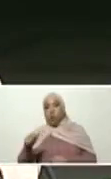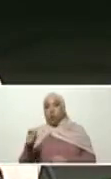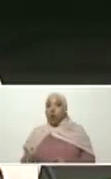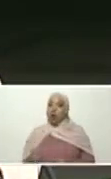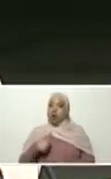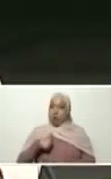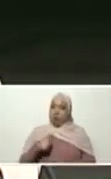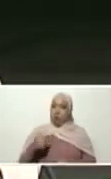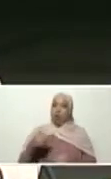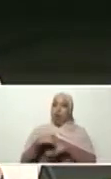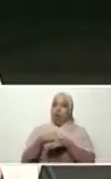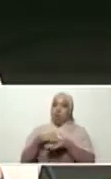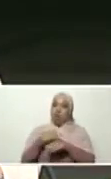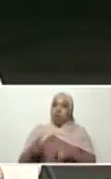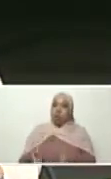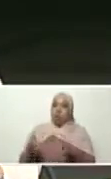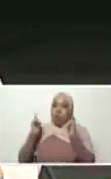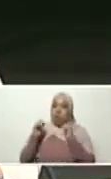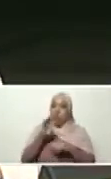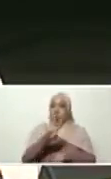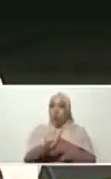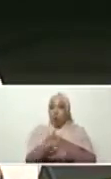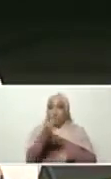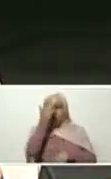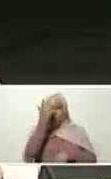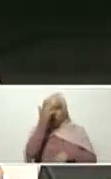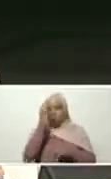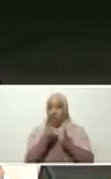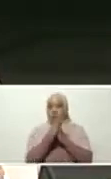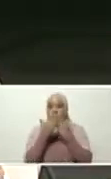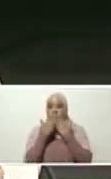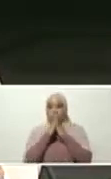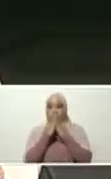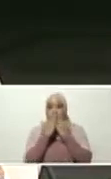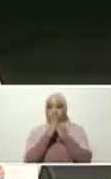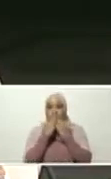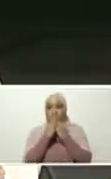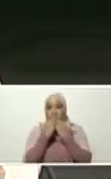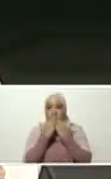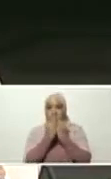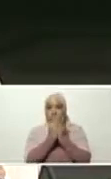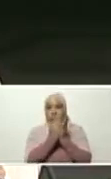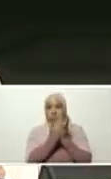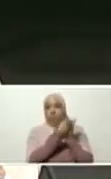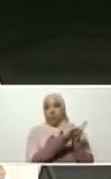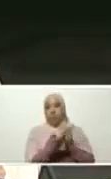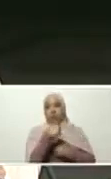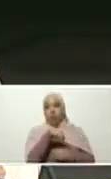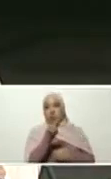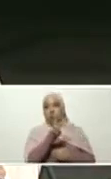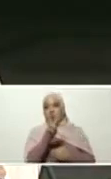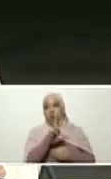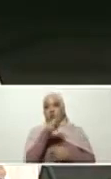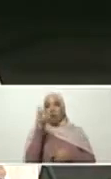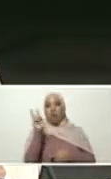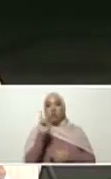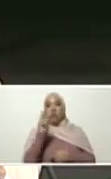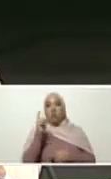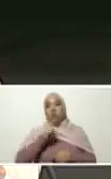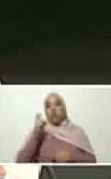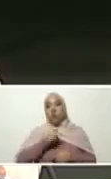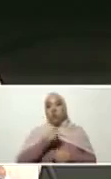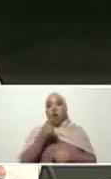en el libro La Historia Documental del 4 de febrero, de Cleber Ramírez, el profesor Cleber Ramírez, ya se avisoraba esto. Venezuela necesita